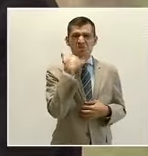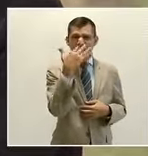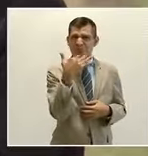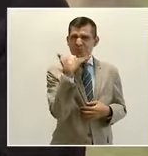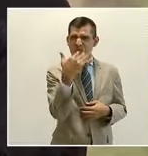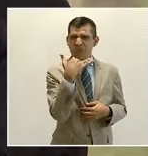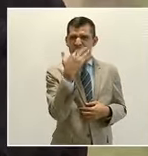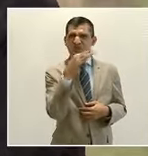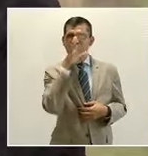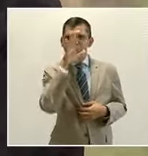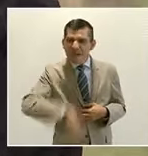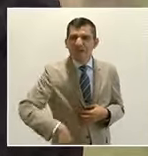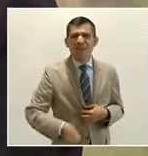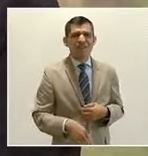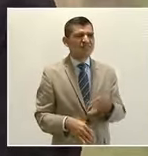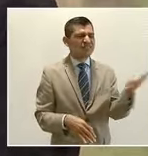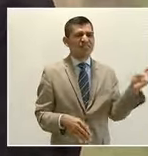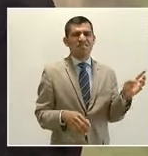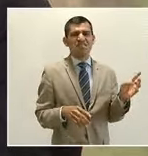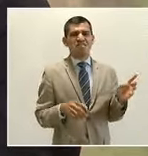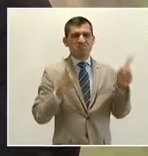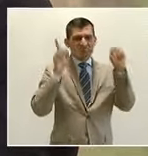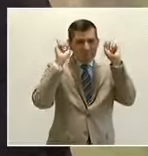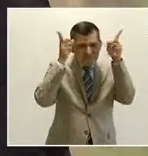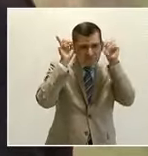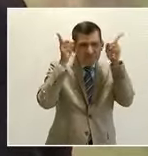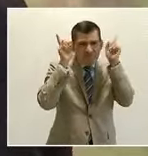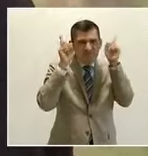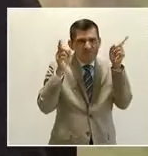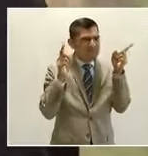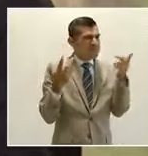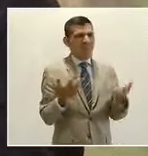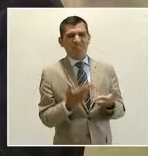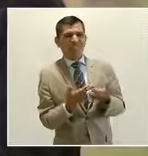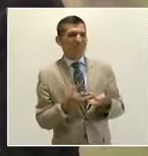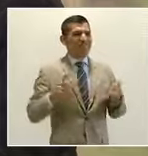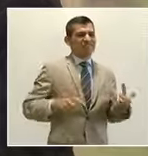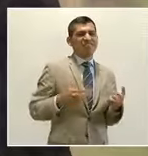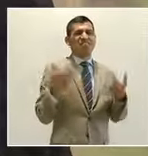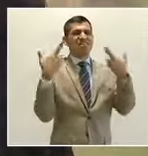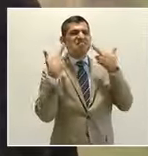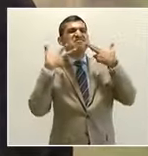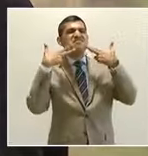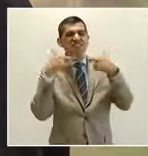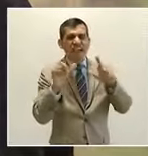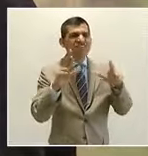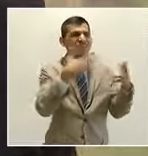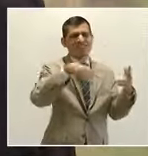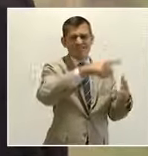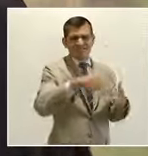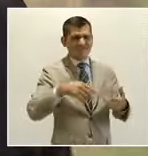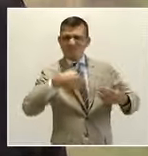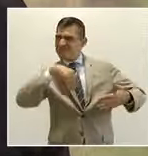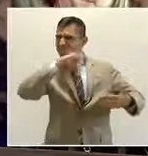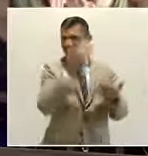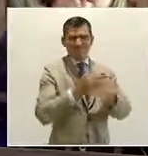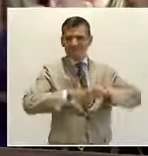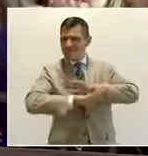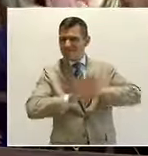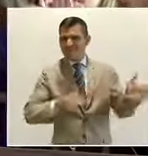caciques con caballos pura sangre ranchos que se vayan al eso se